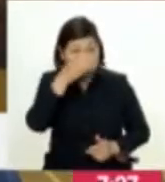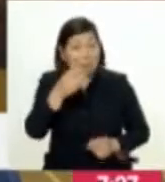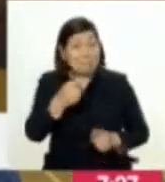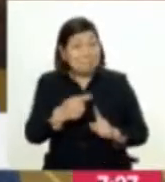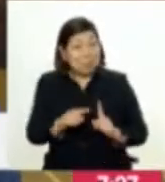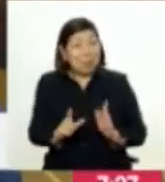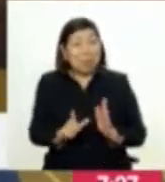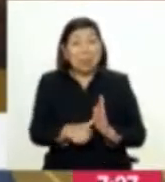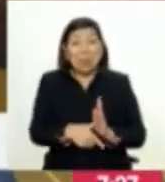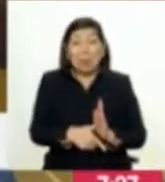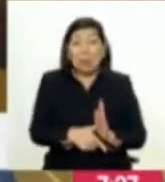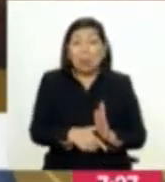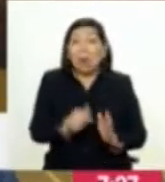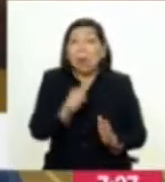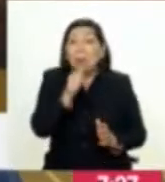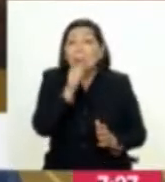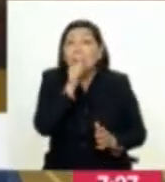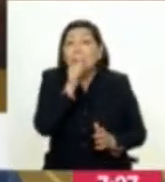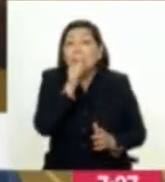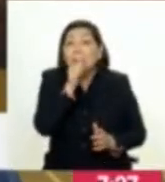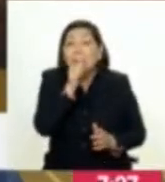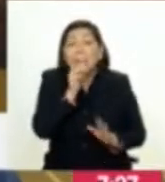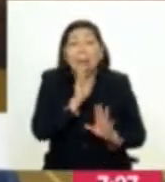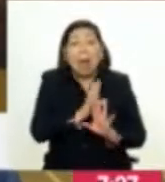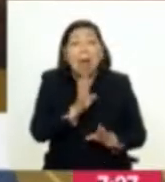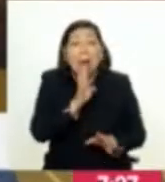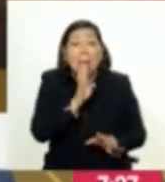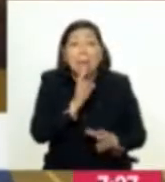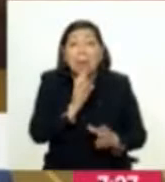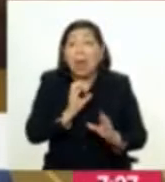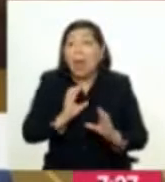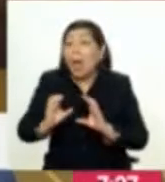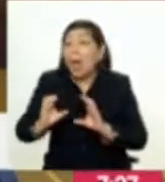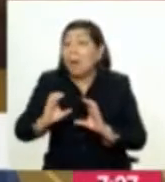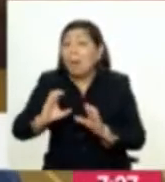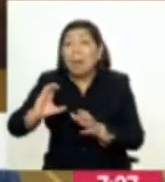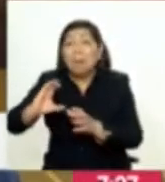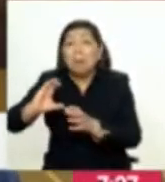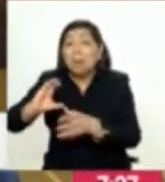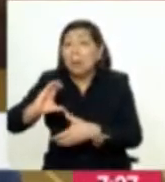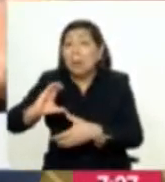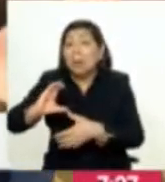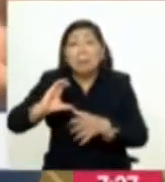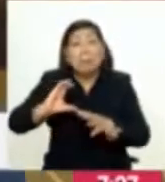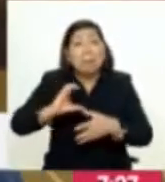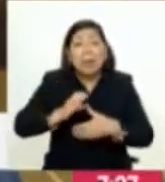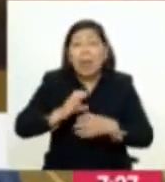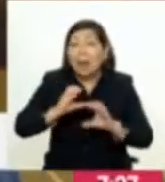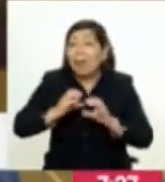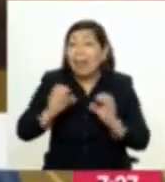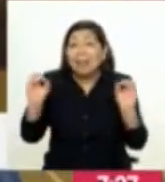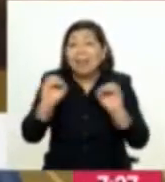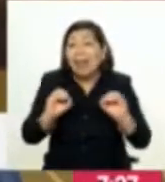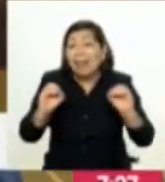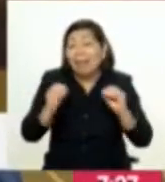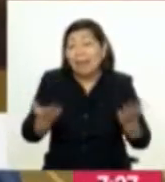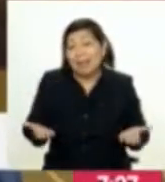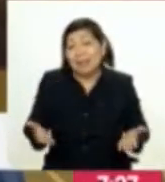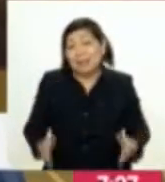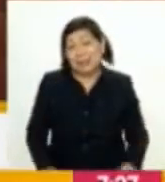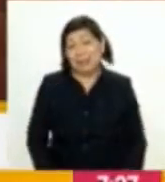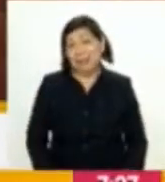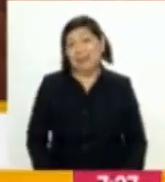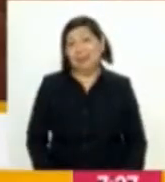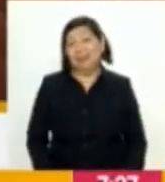y después un silencio, una dificultad para poder sostener... Para llegar a... Exacto. Ahí. A lo que es